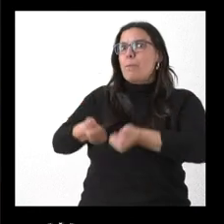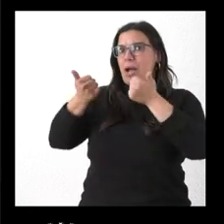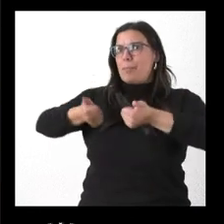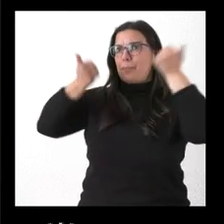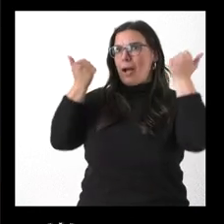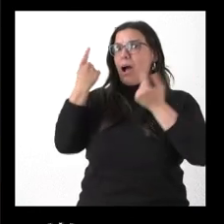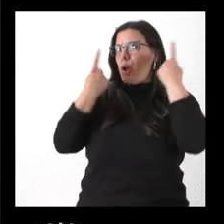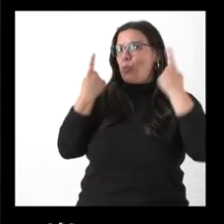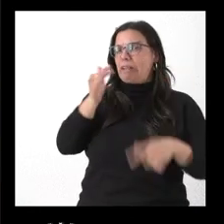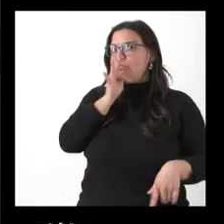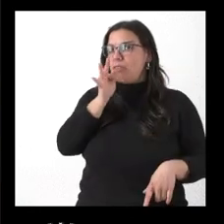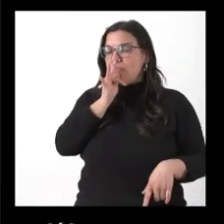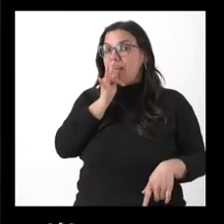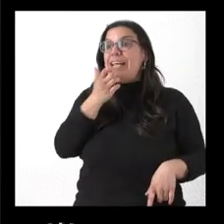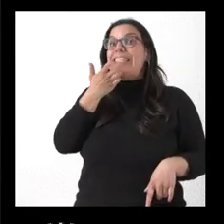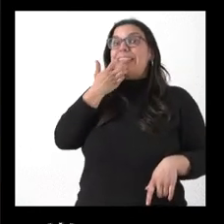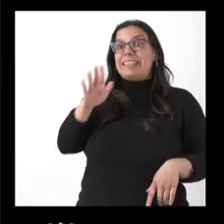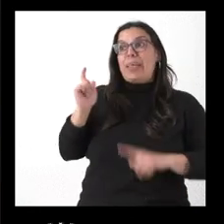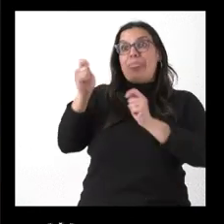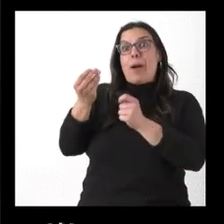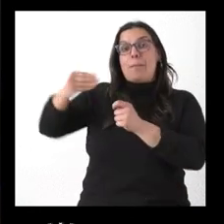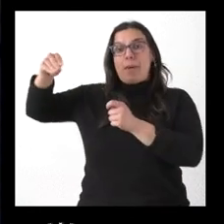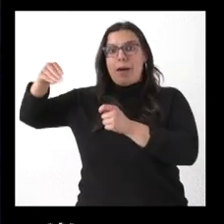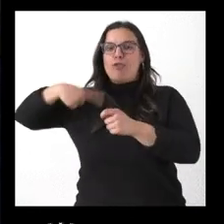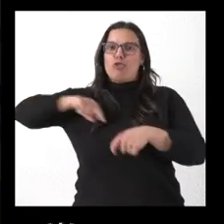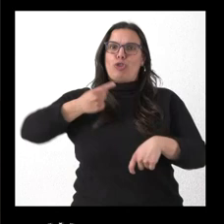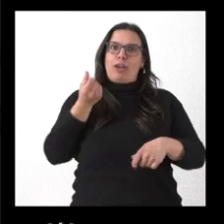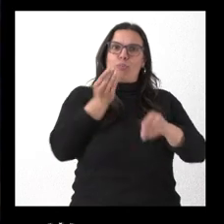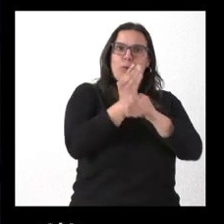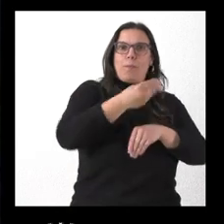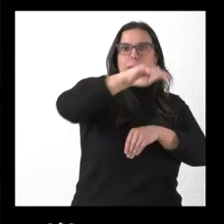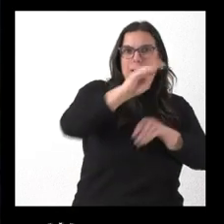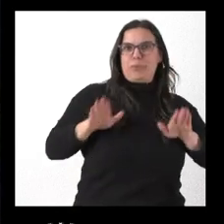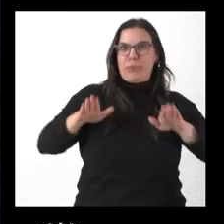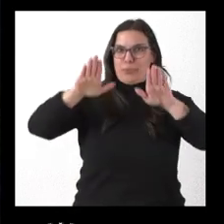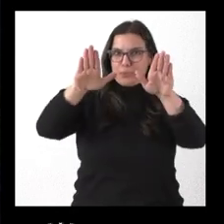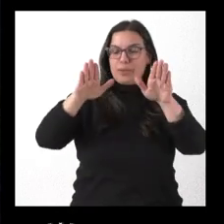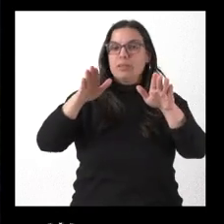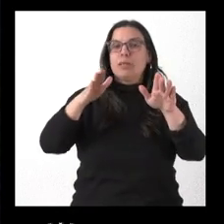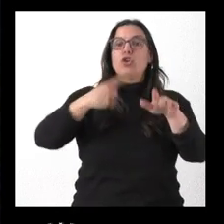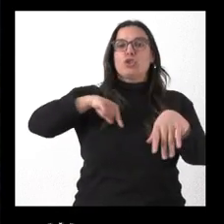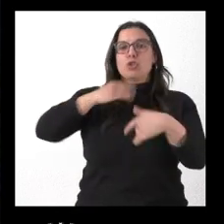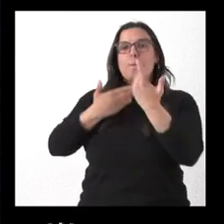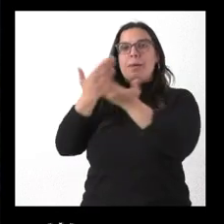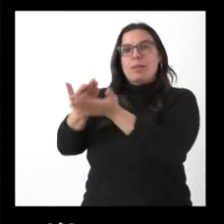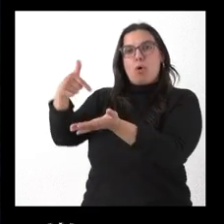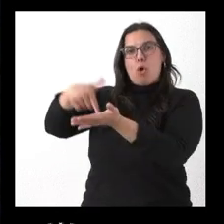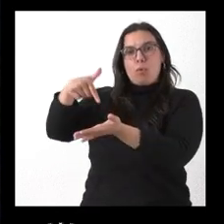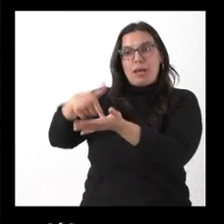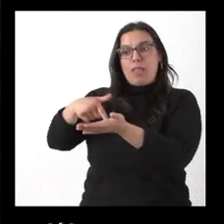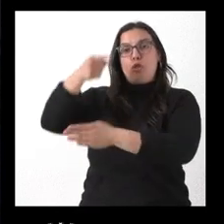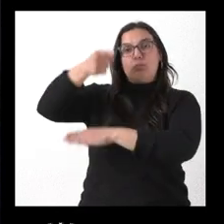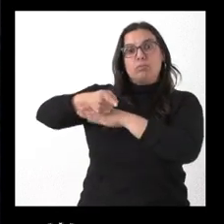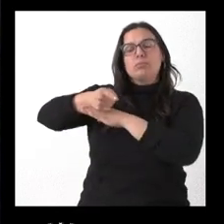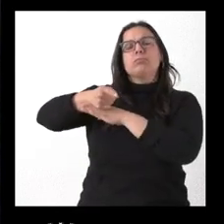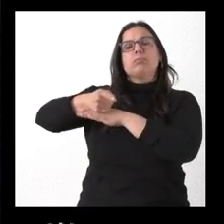garantía de que si lo fueran incrementaríamos las rotaciones para la financiación de los mismos por tanto hemos actuado siempre pidiendo más obligaciones de servicio